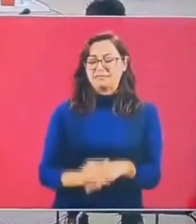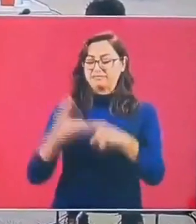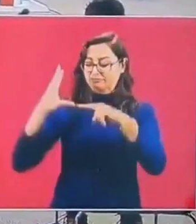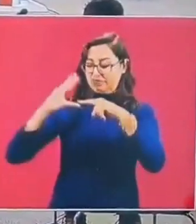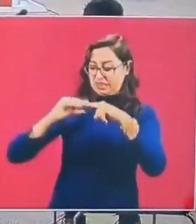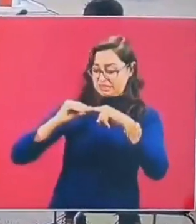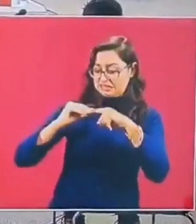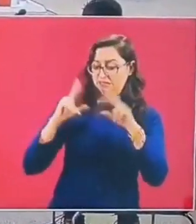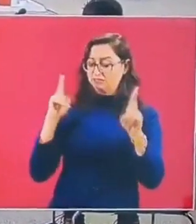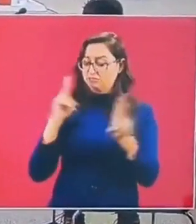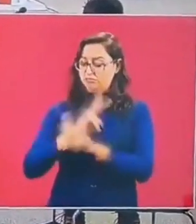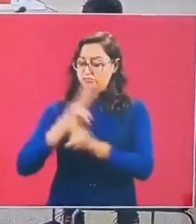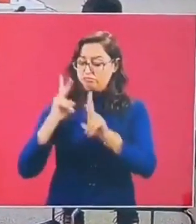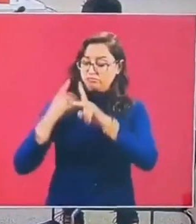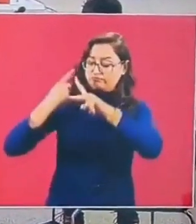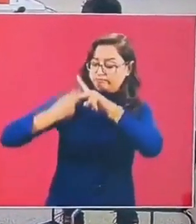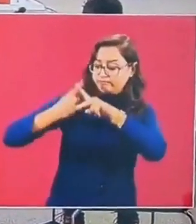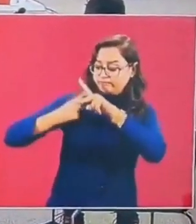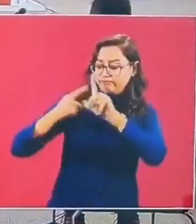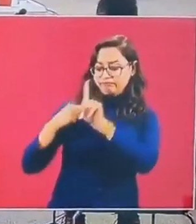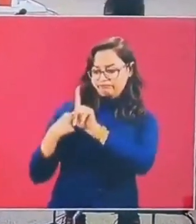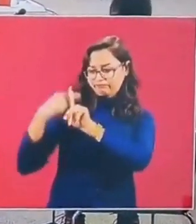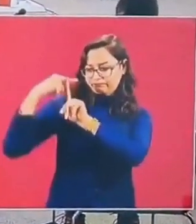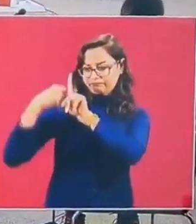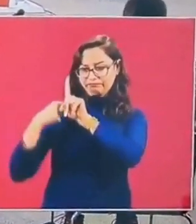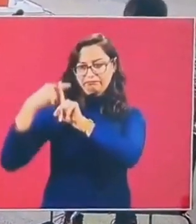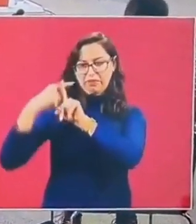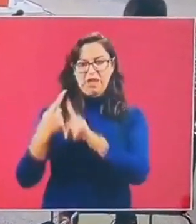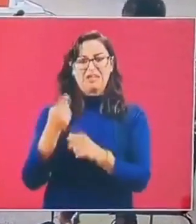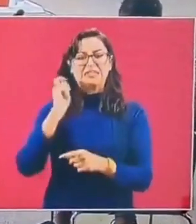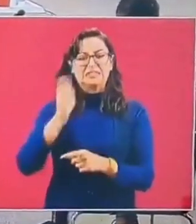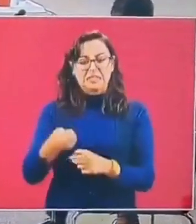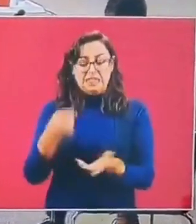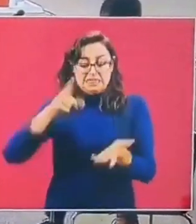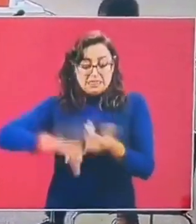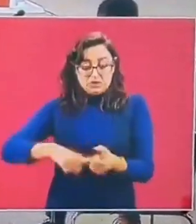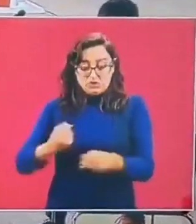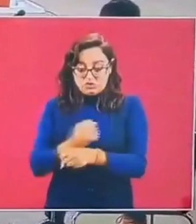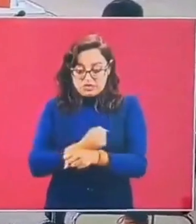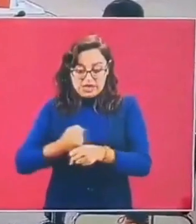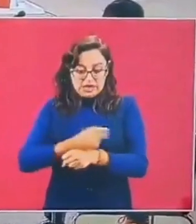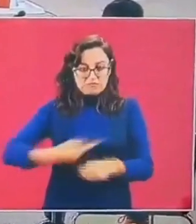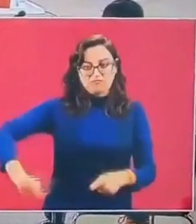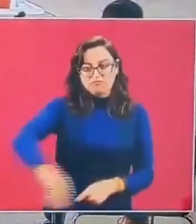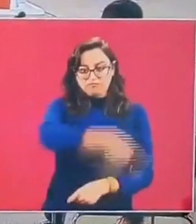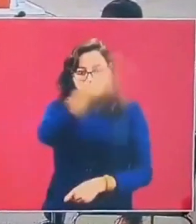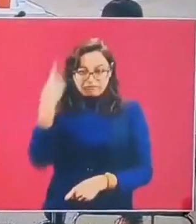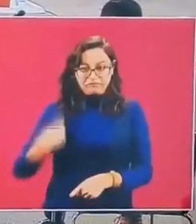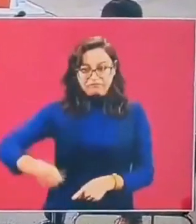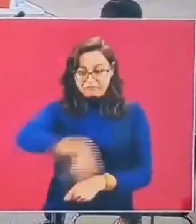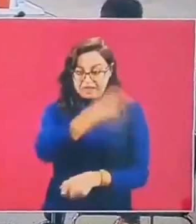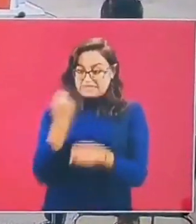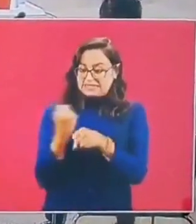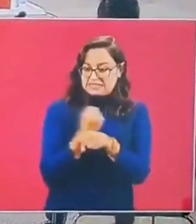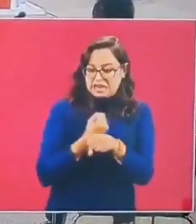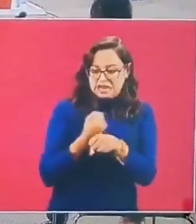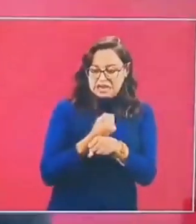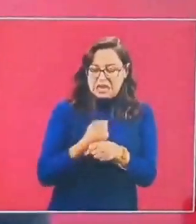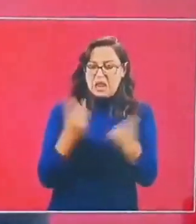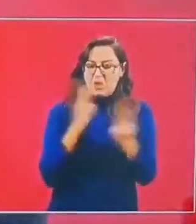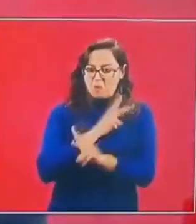indicador, un parámetro de el porcentaje de concentración de oxígeno que hay en la sangre. Normalmente los